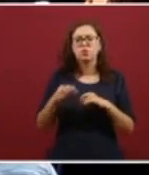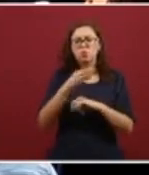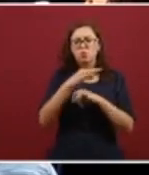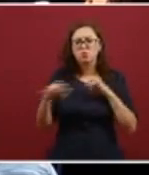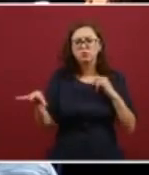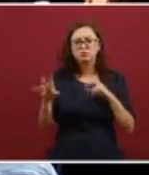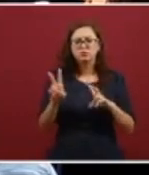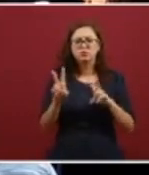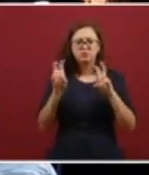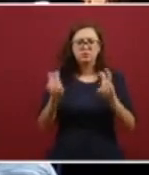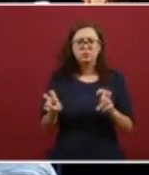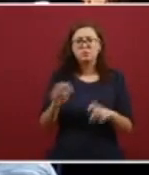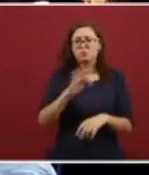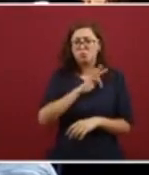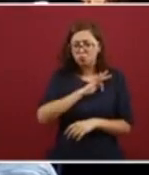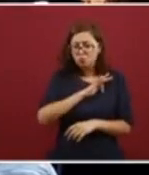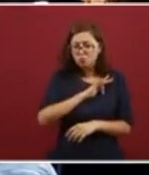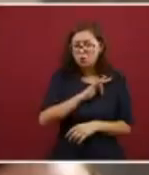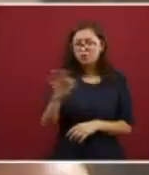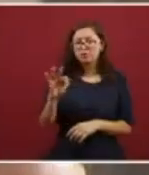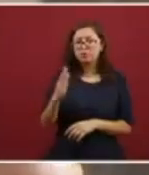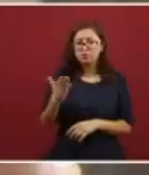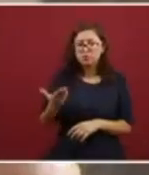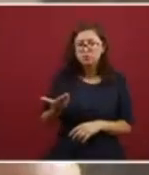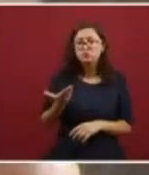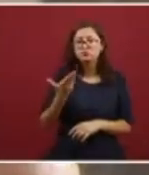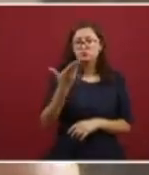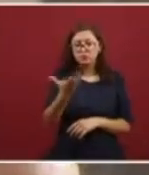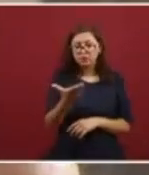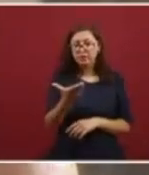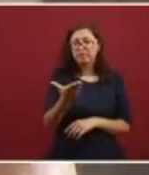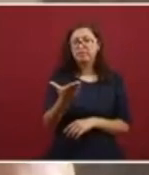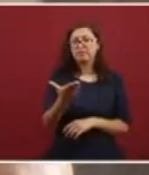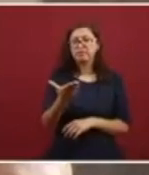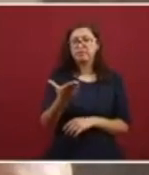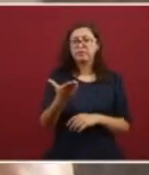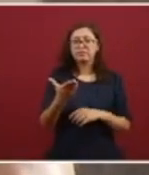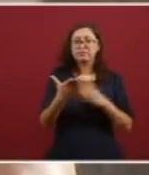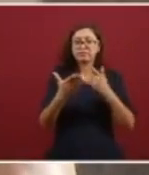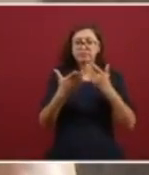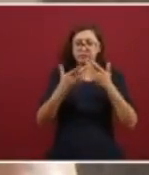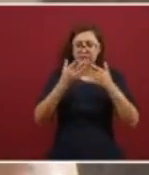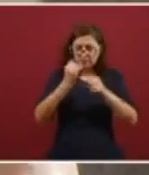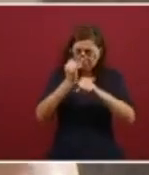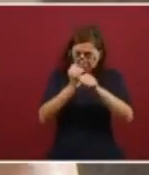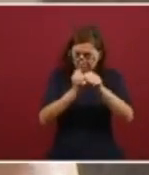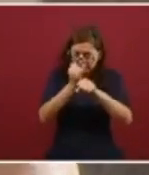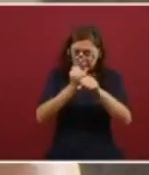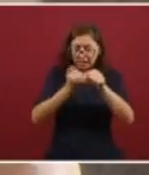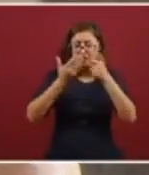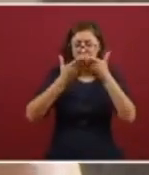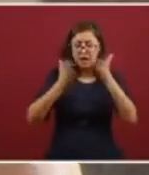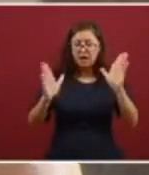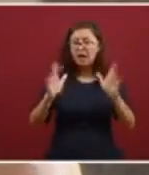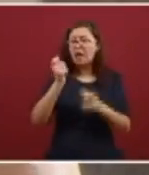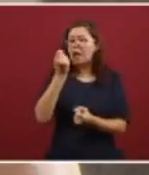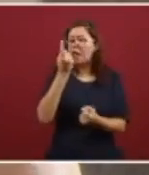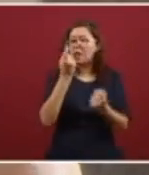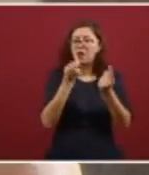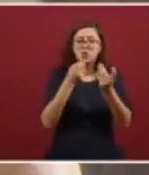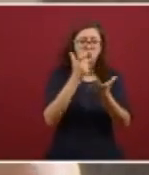sí habría la posibilidad de que usted precisamente abriera estos casos, porque a algunos no se les liquidaron